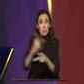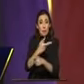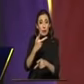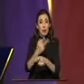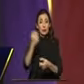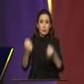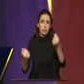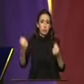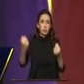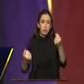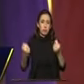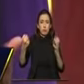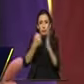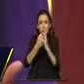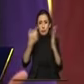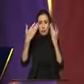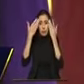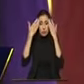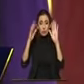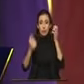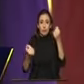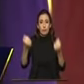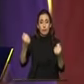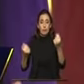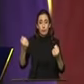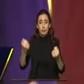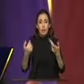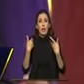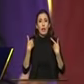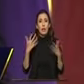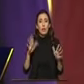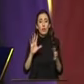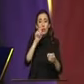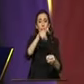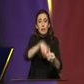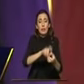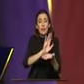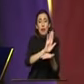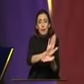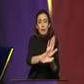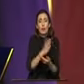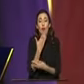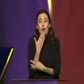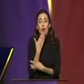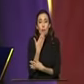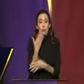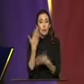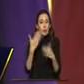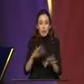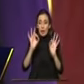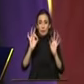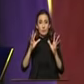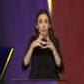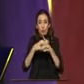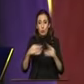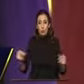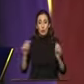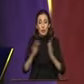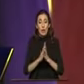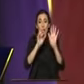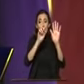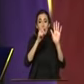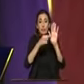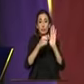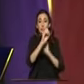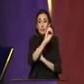por la actividad también representan un riesgo, no estaban afiliados al IES. Hemos incorporado ya 6.000 choferes y